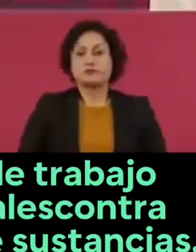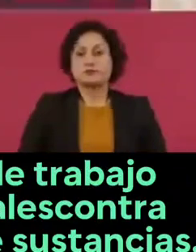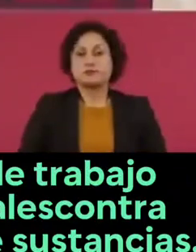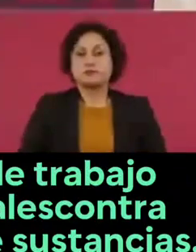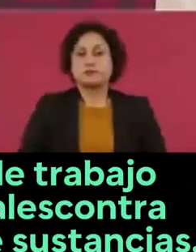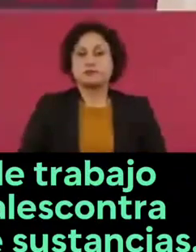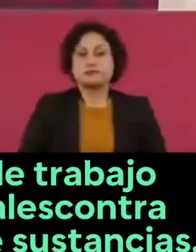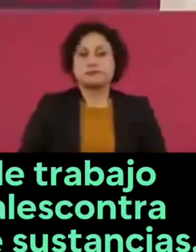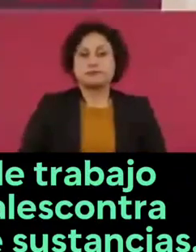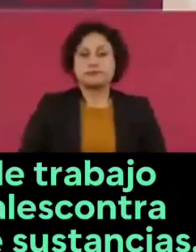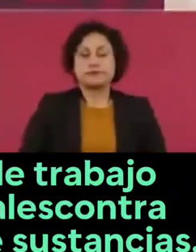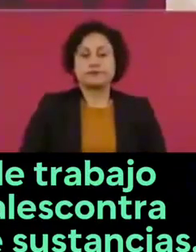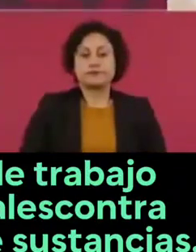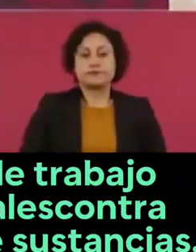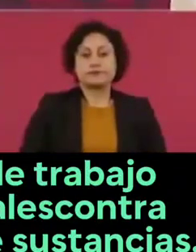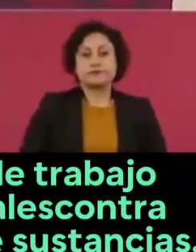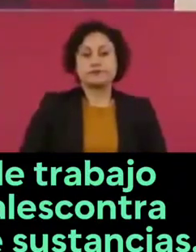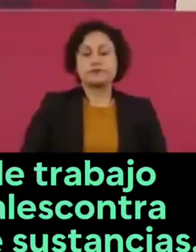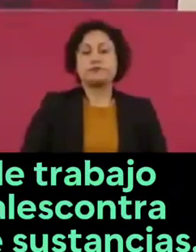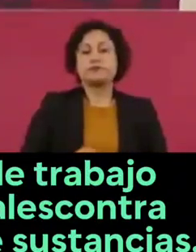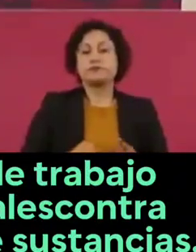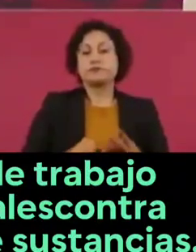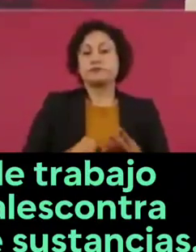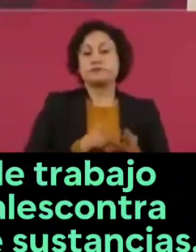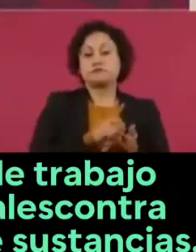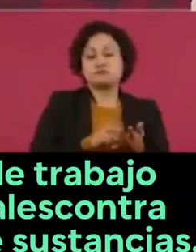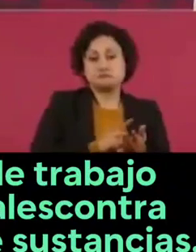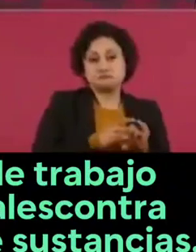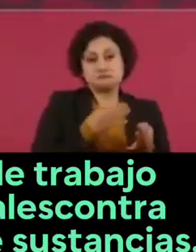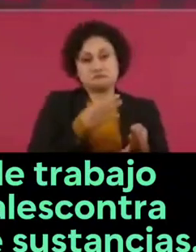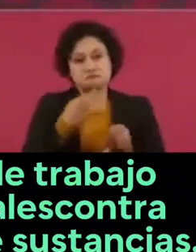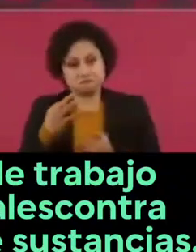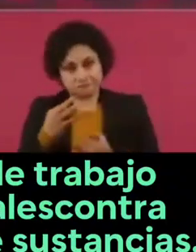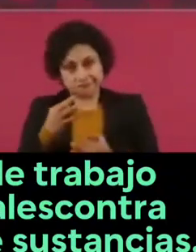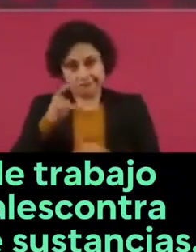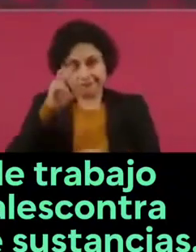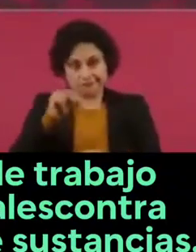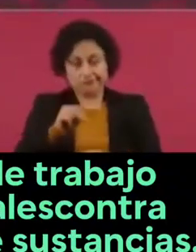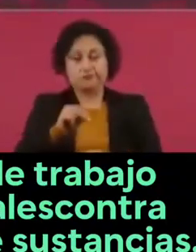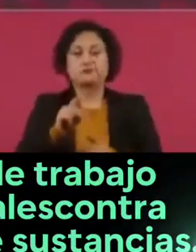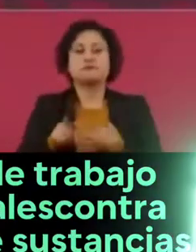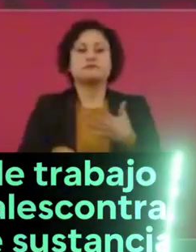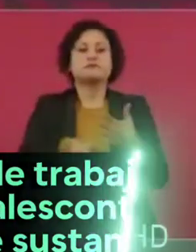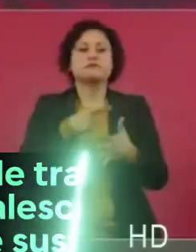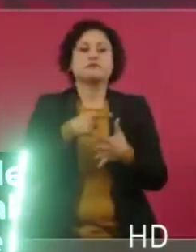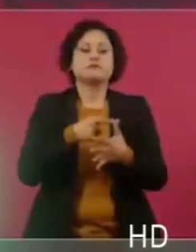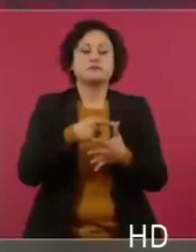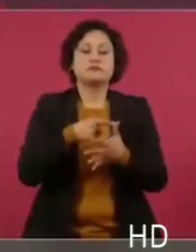violencia, a las adicciones y